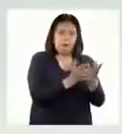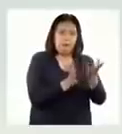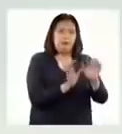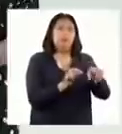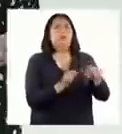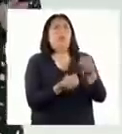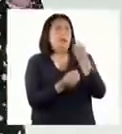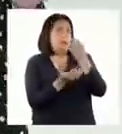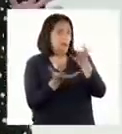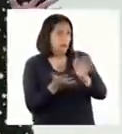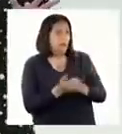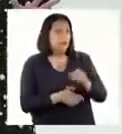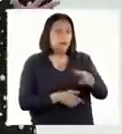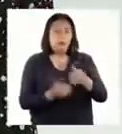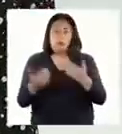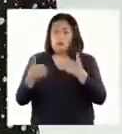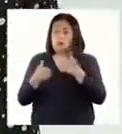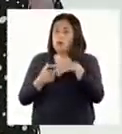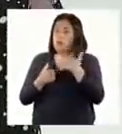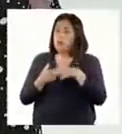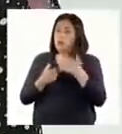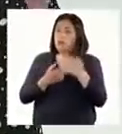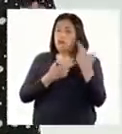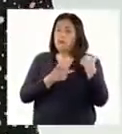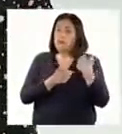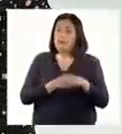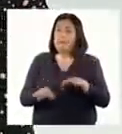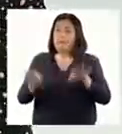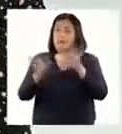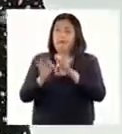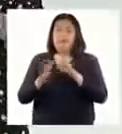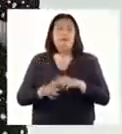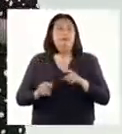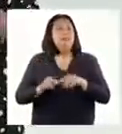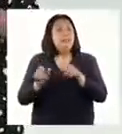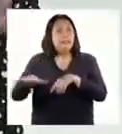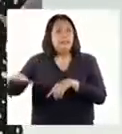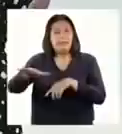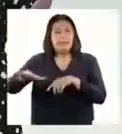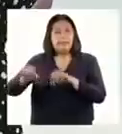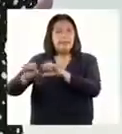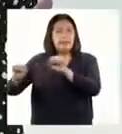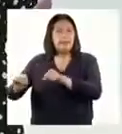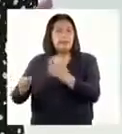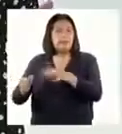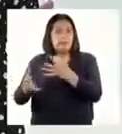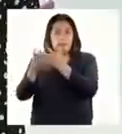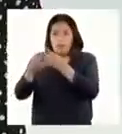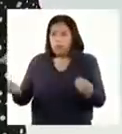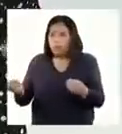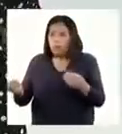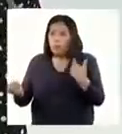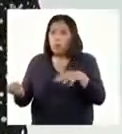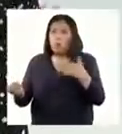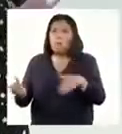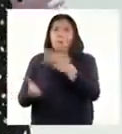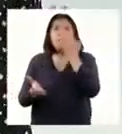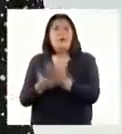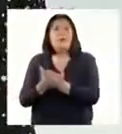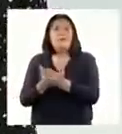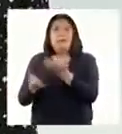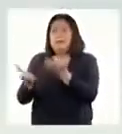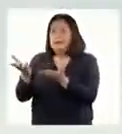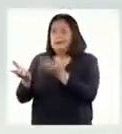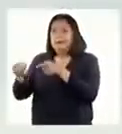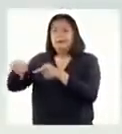su alimento. Los animales cumplen roles vitales en los ecosistemas y su desaparición causaría problemas graves en el equilibrio